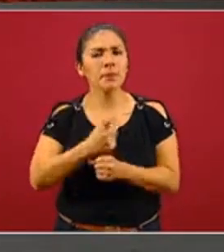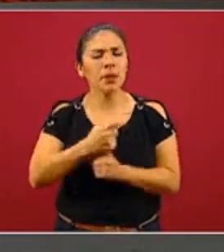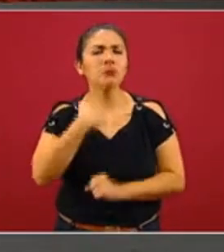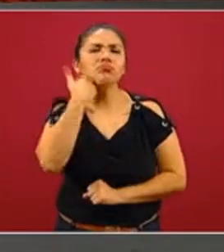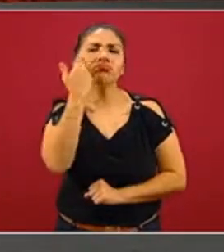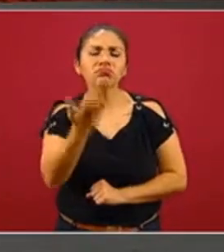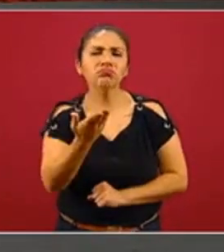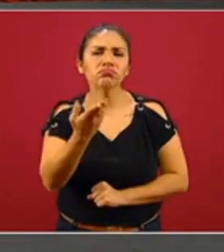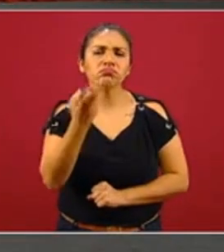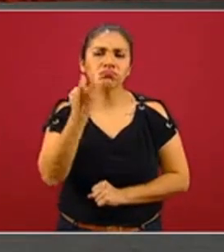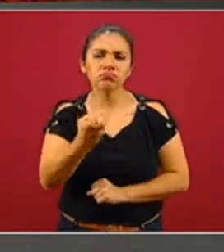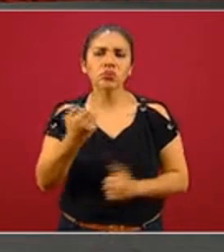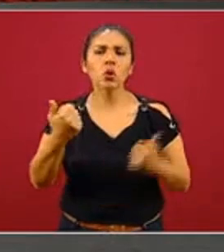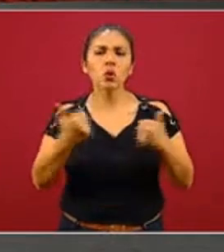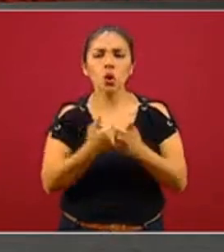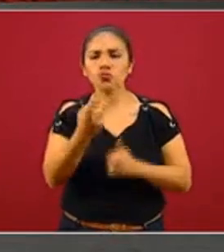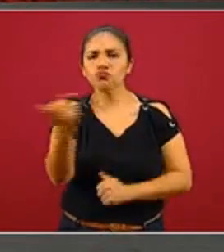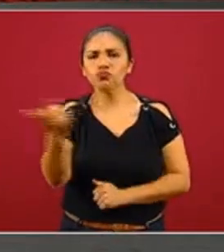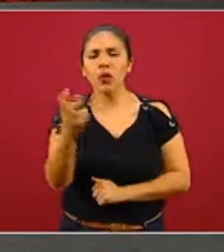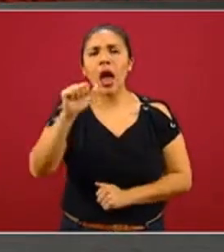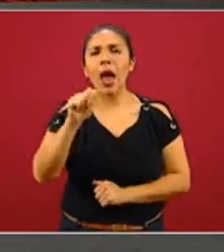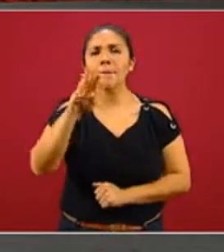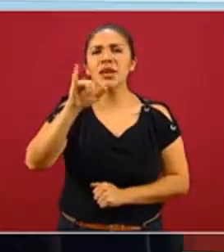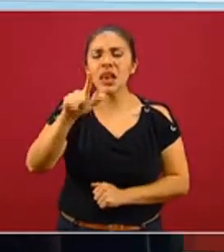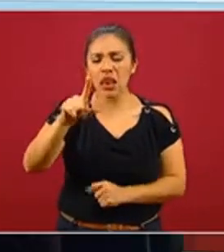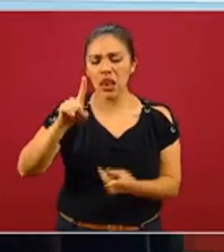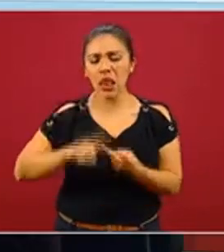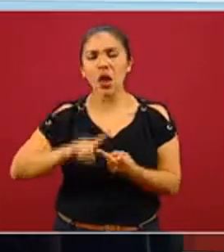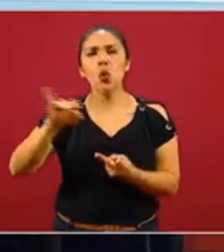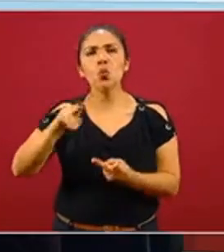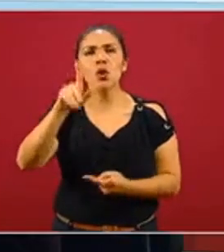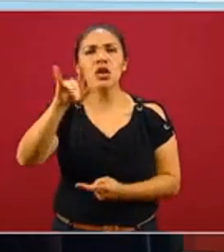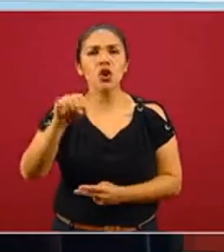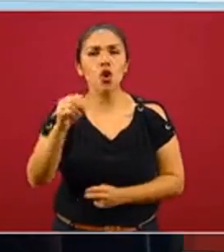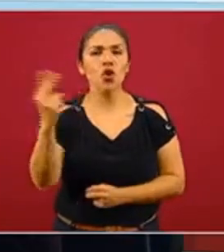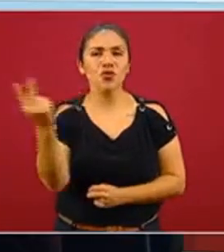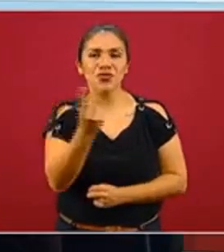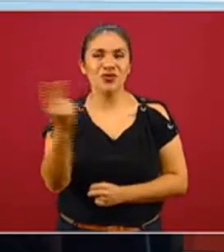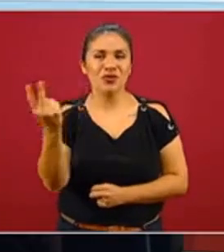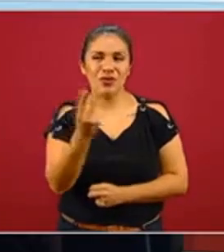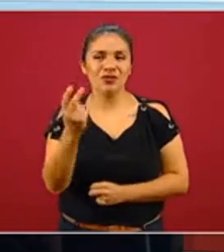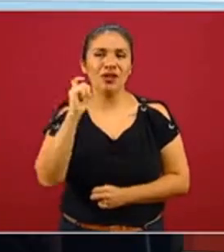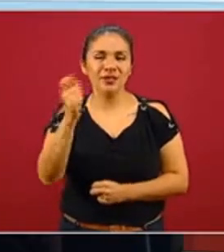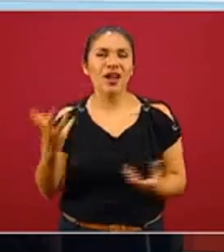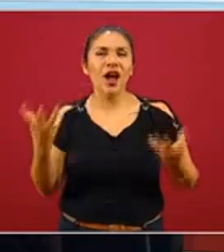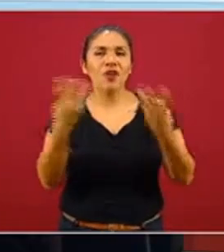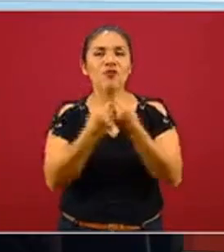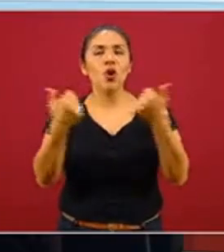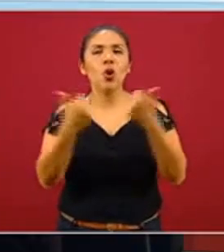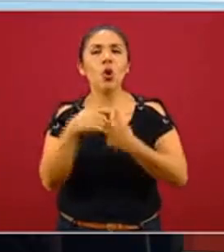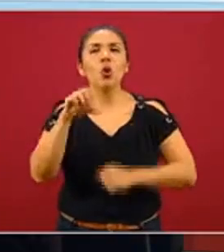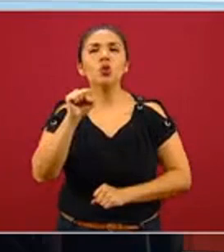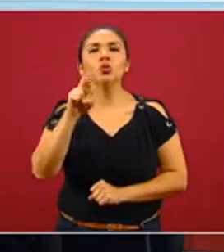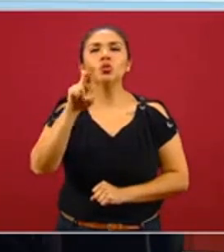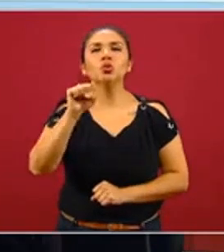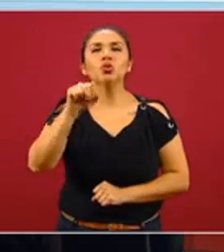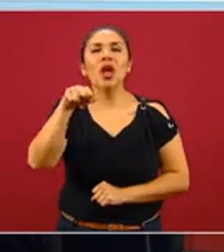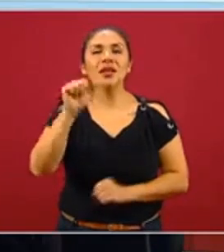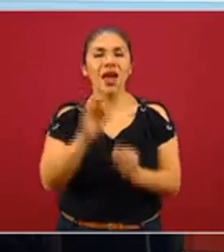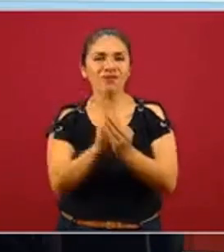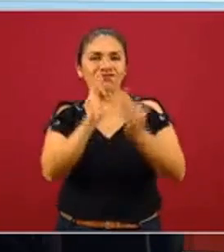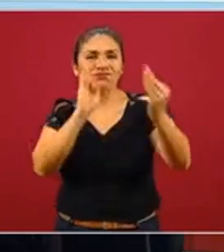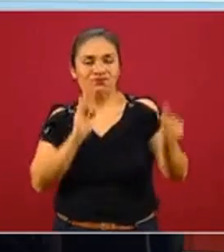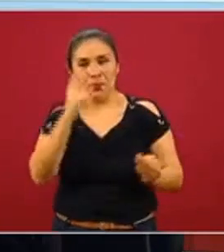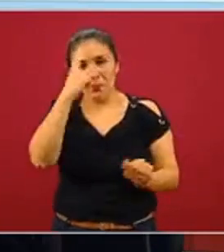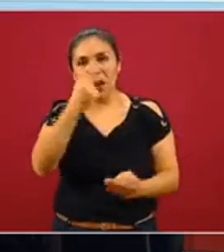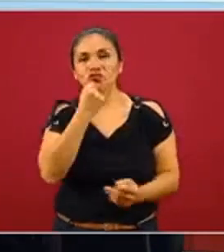quisiéramos aquí, junto con Abril y Julio, 2 personajes que son colegas de Susana Distancia, para tratar de ayudar a que los niños se queden en